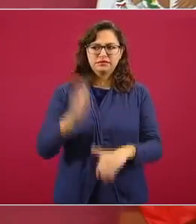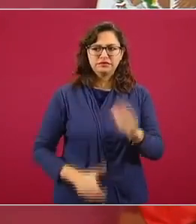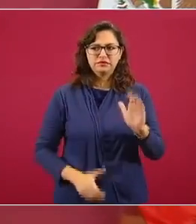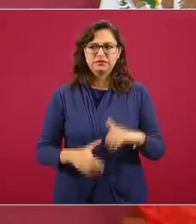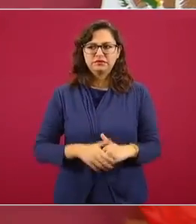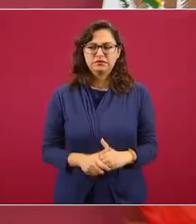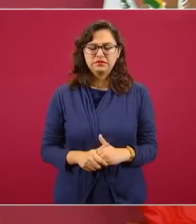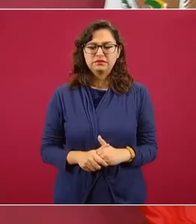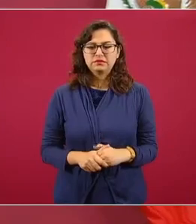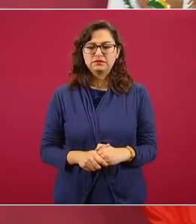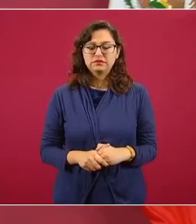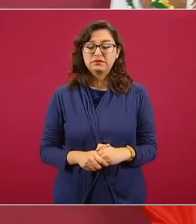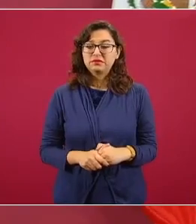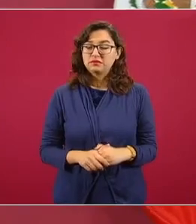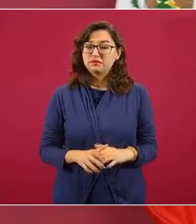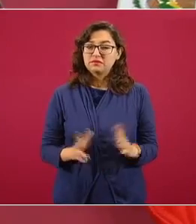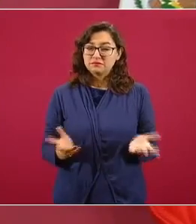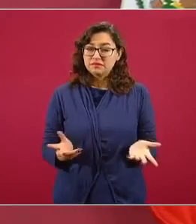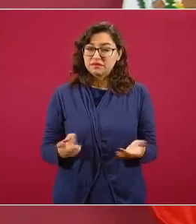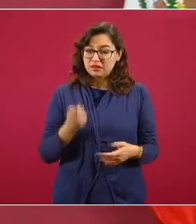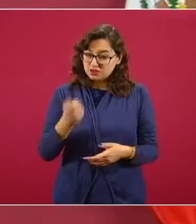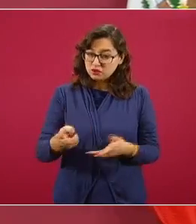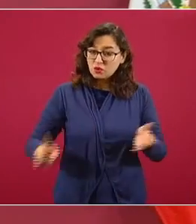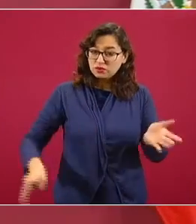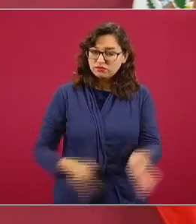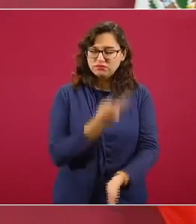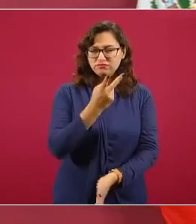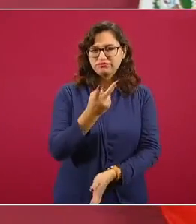nunca más vuelva al país.